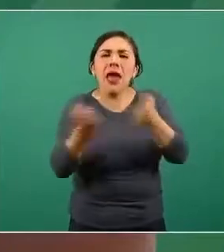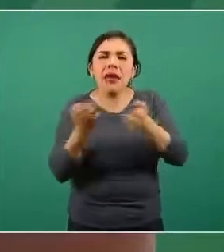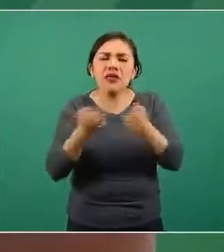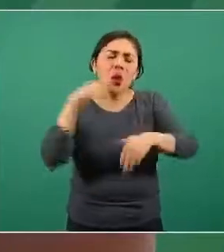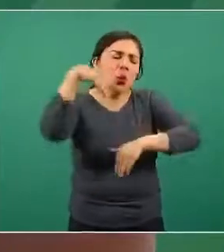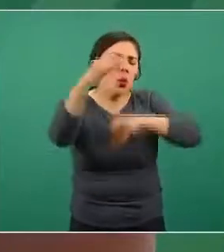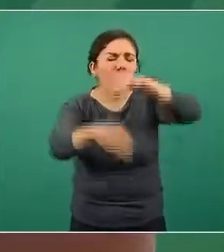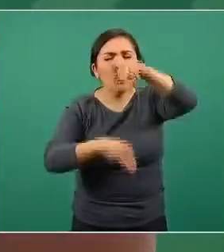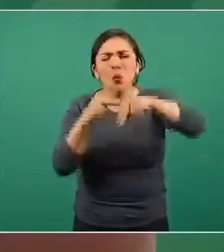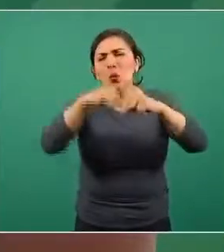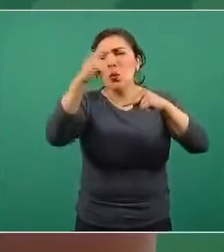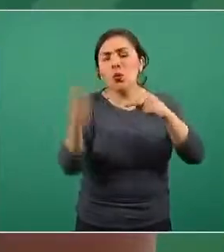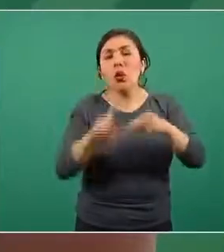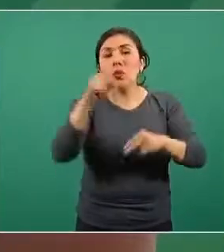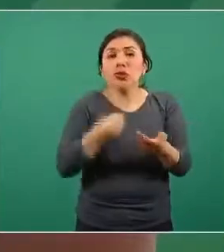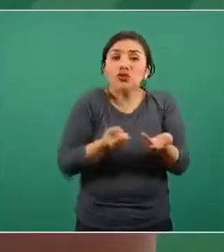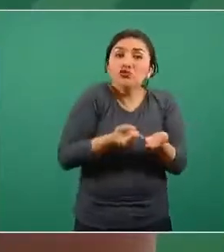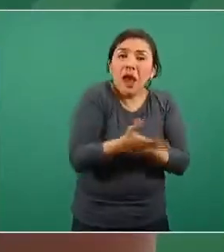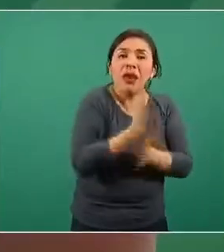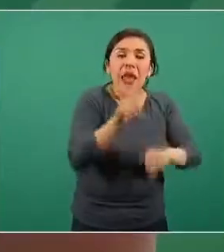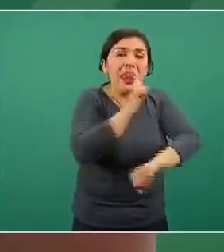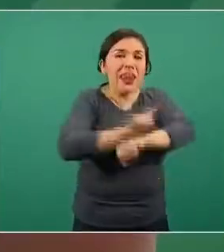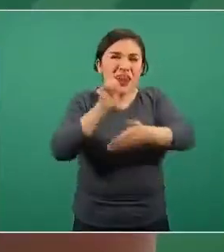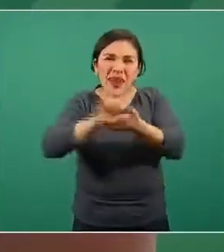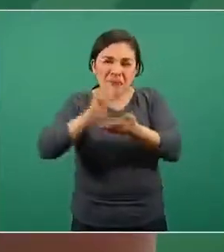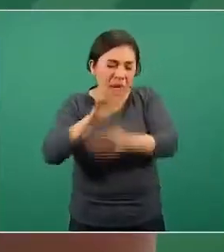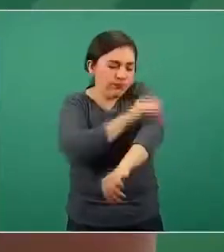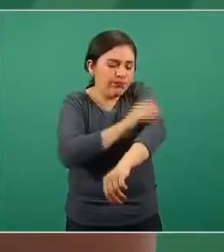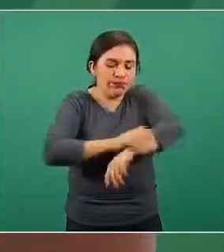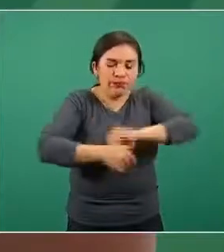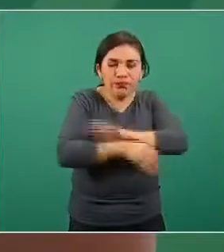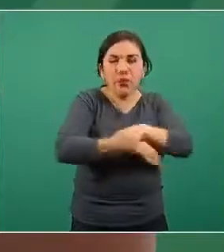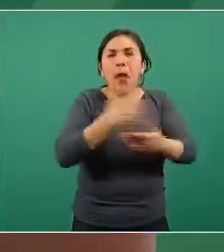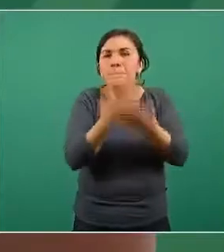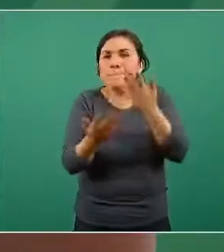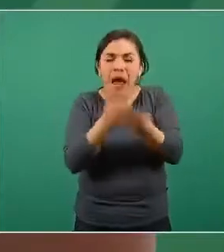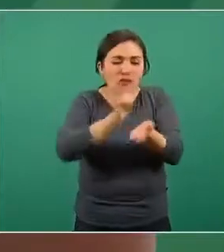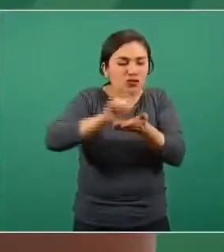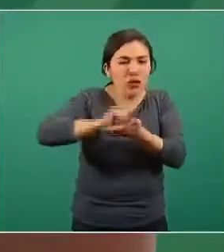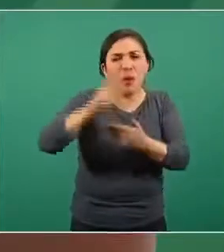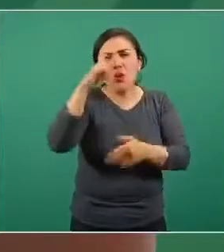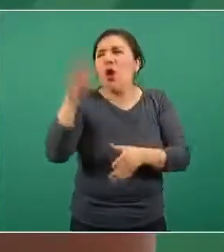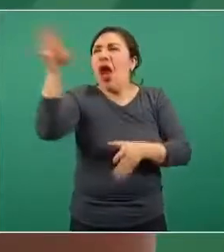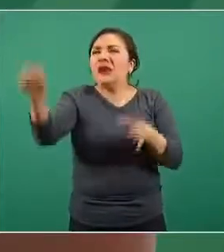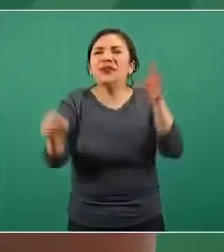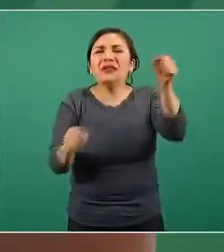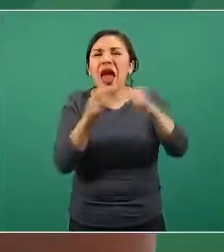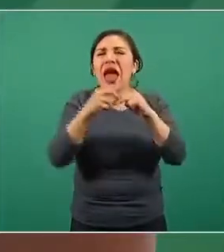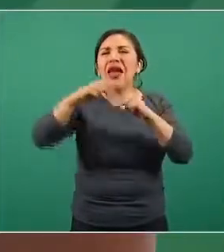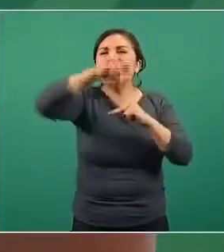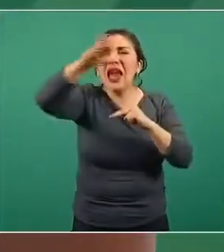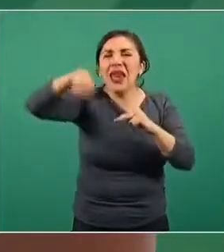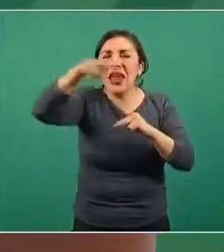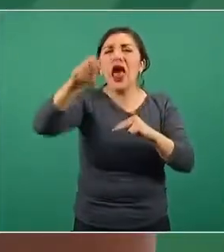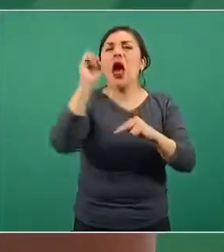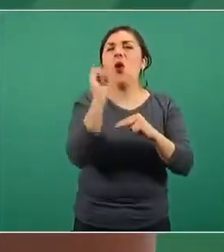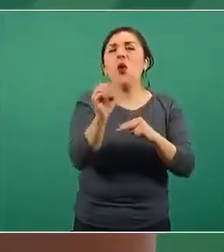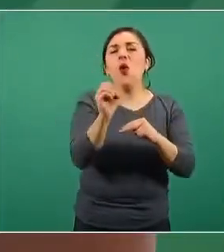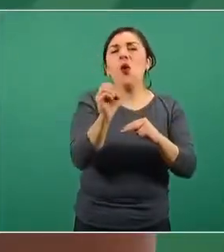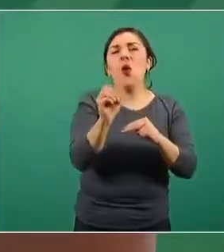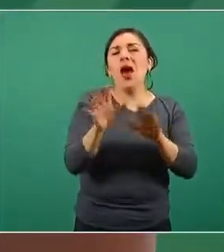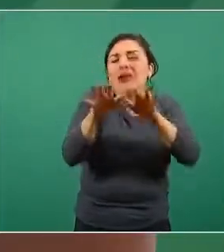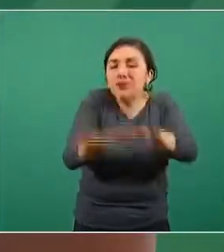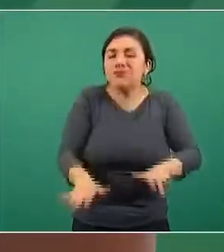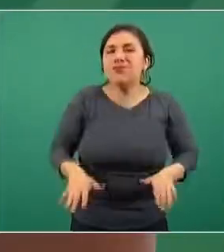hacer mi higiene de manos, porque voy a tocar la superficie de la escalerita o de la orilla de la